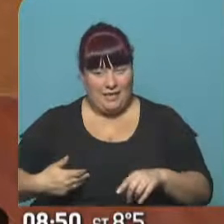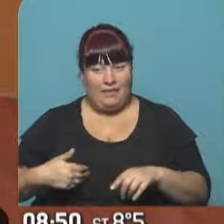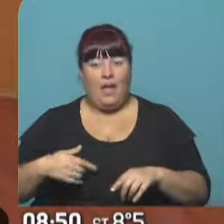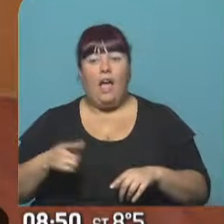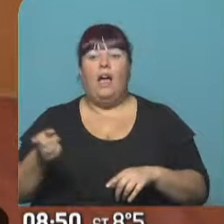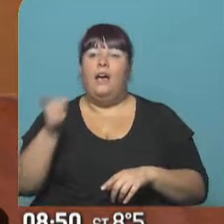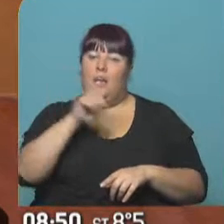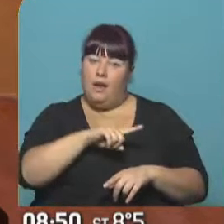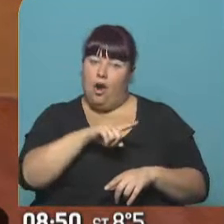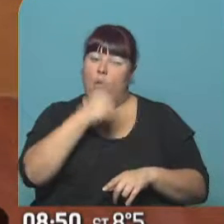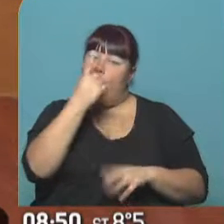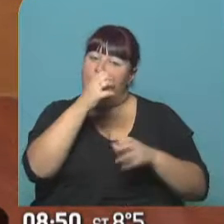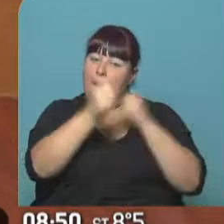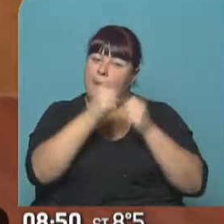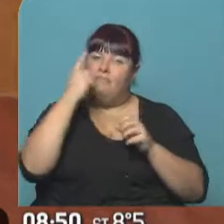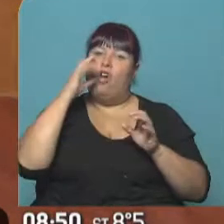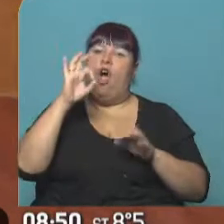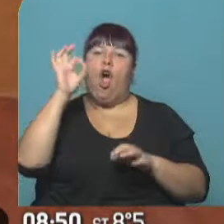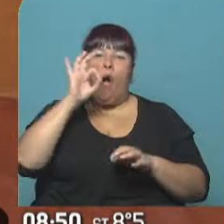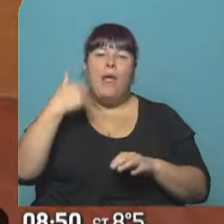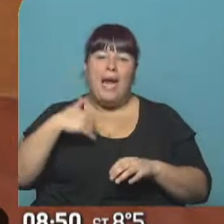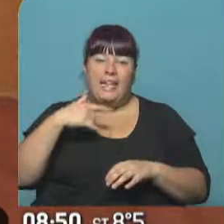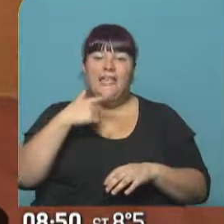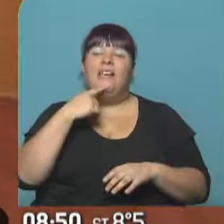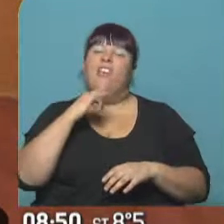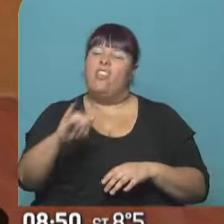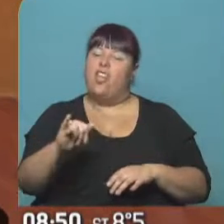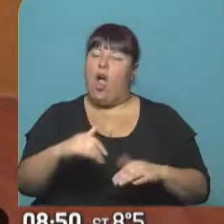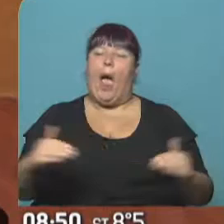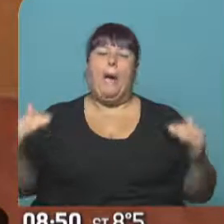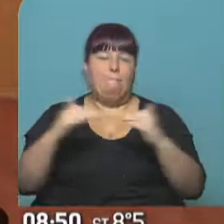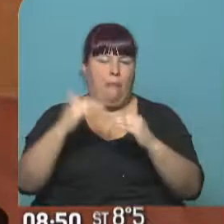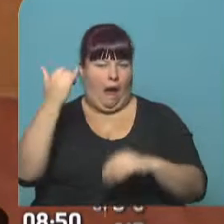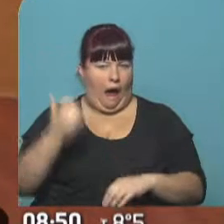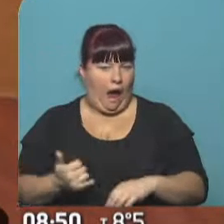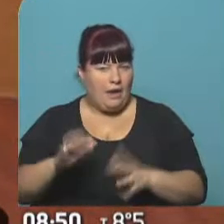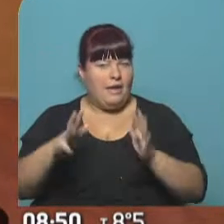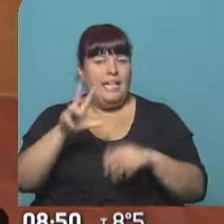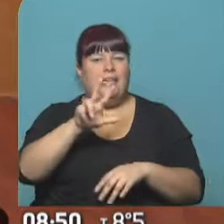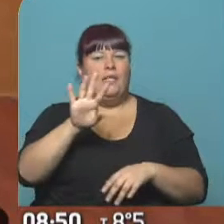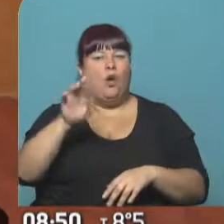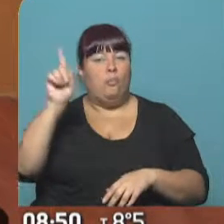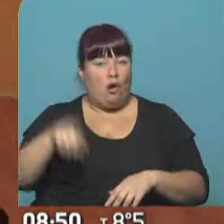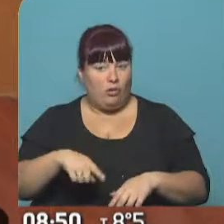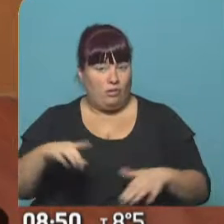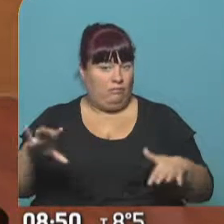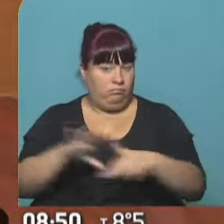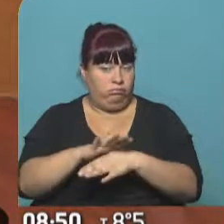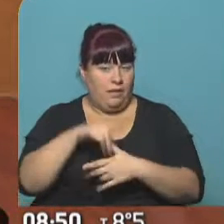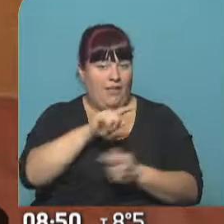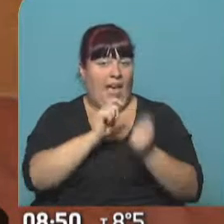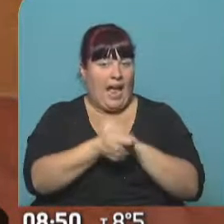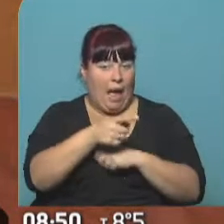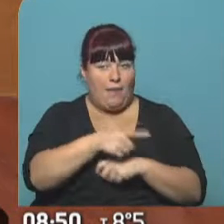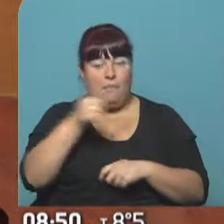hubo una en particular opina argentina quien vaticinó un empate cercano al 34% por parte de cambiemos